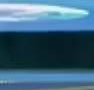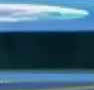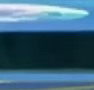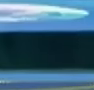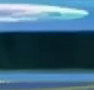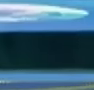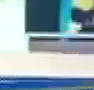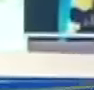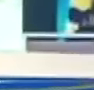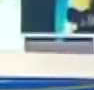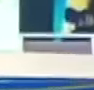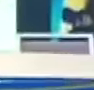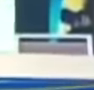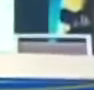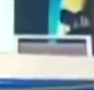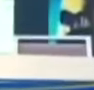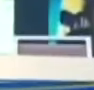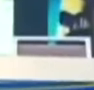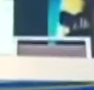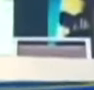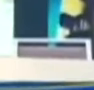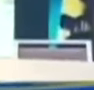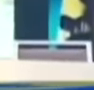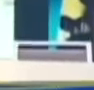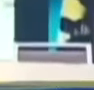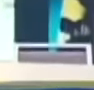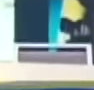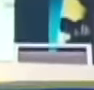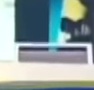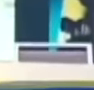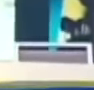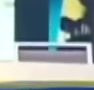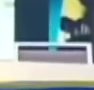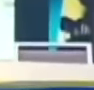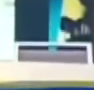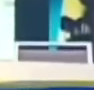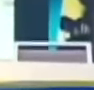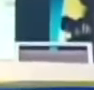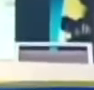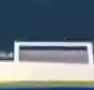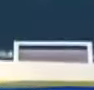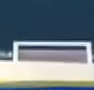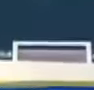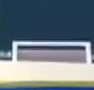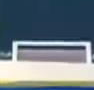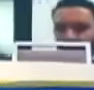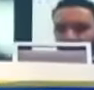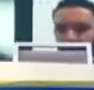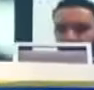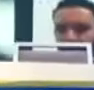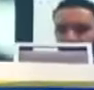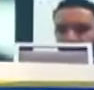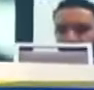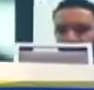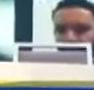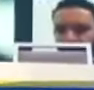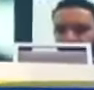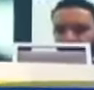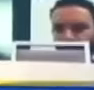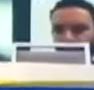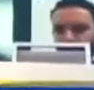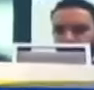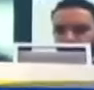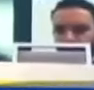Mira, si ya sabemos por qué votar y vamos al remate 5x5 para el